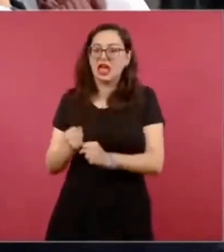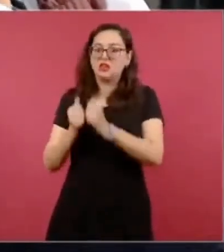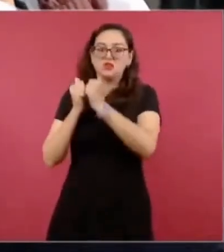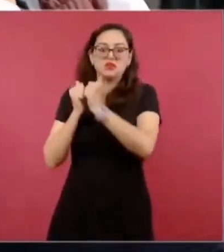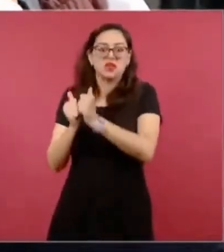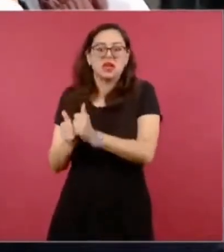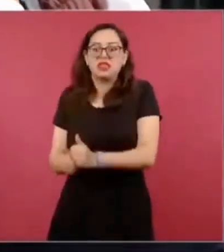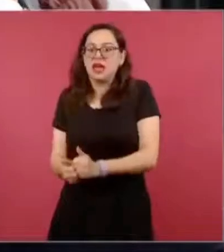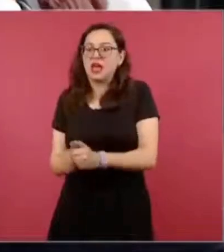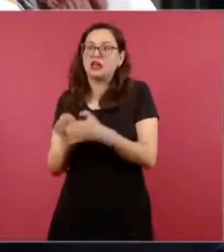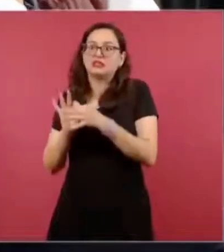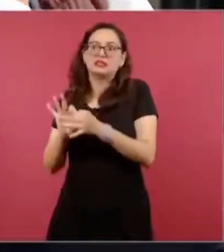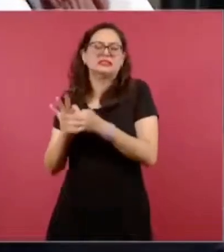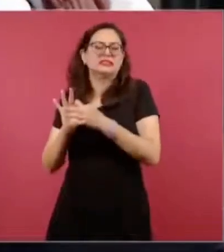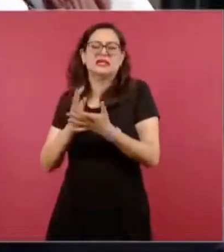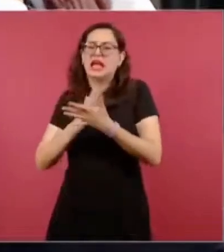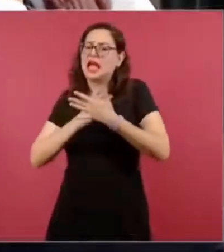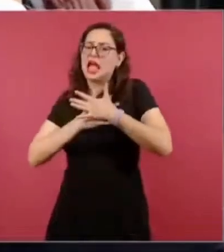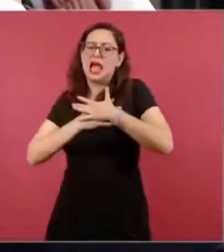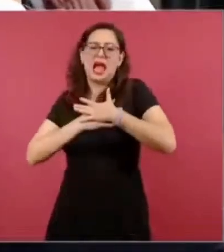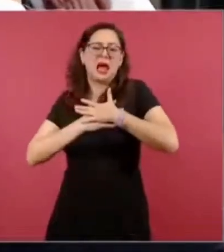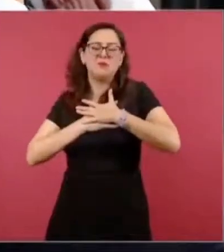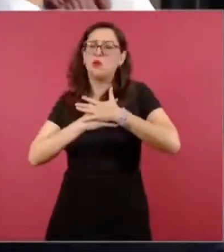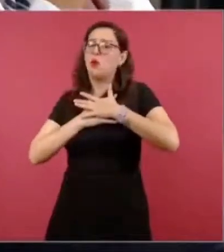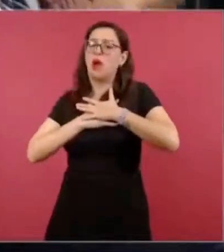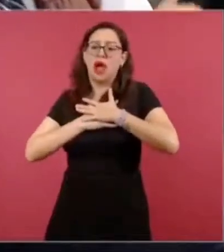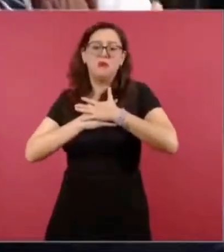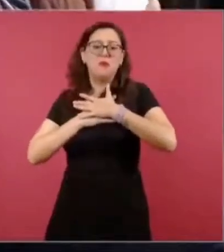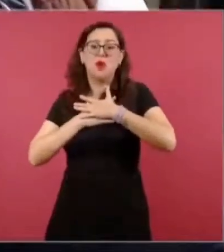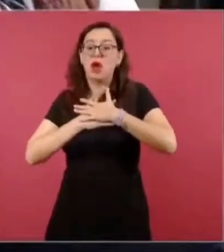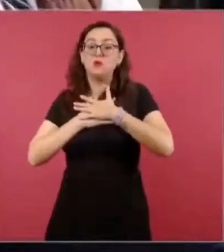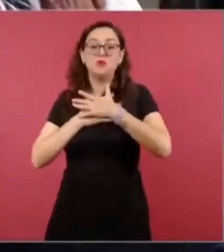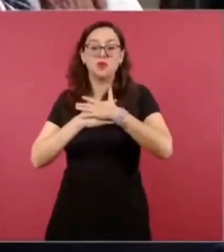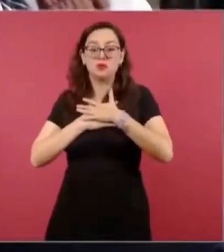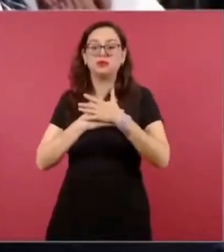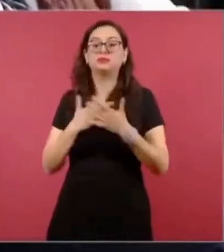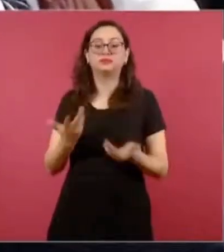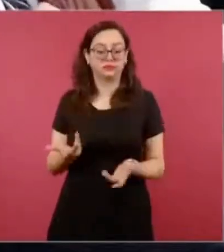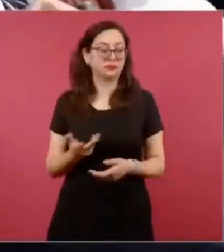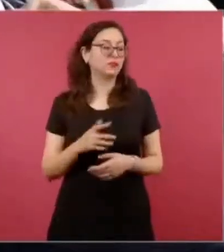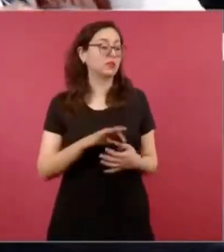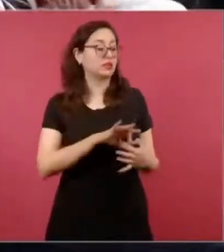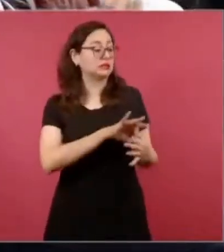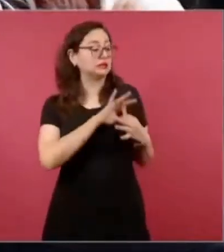periodistas les inculcaron en las redacciones para someterlos, para arrodillarlos,